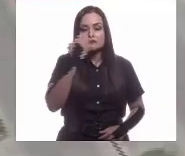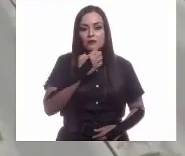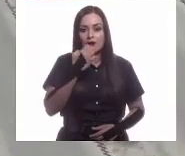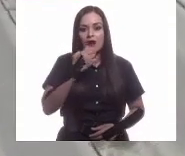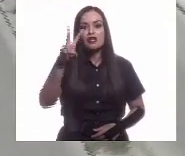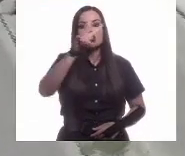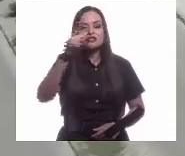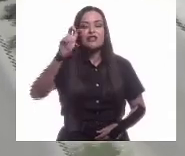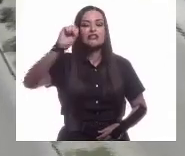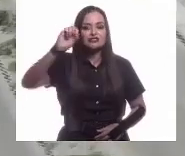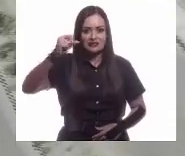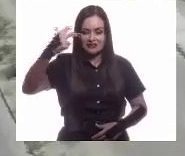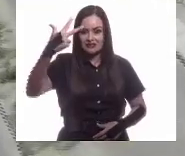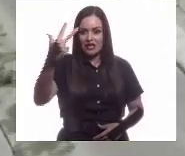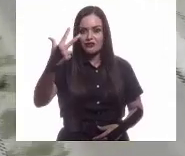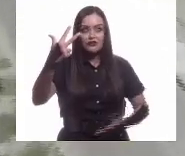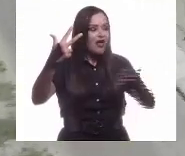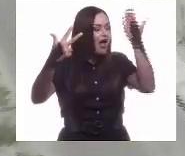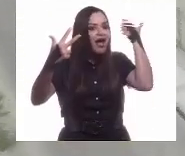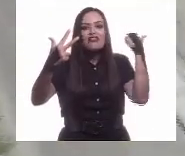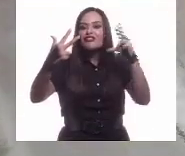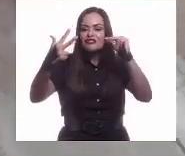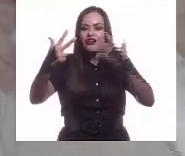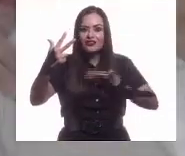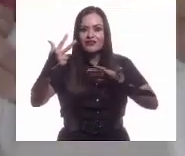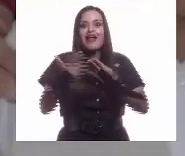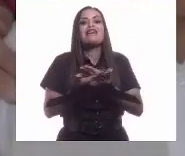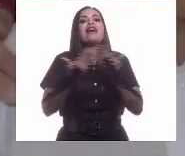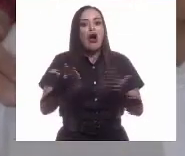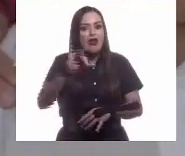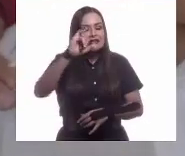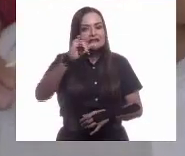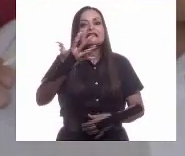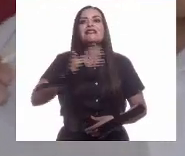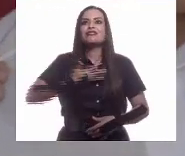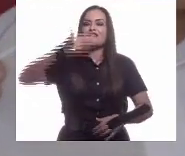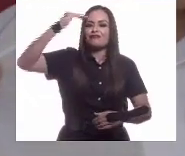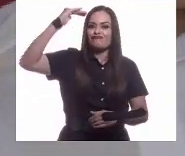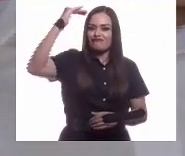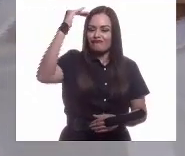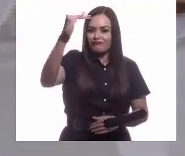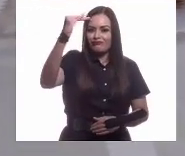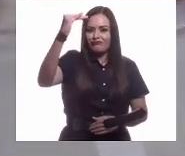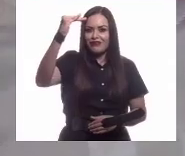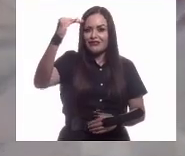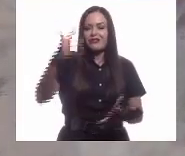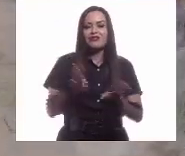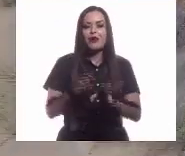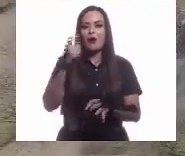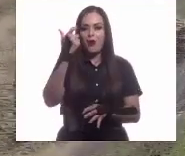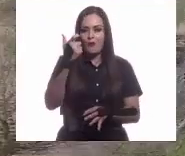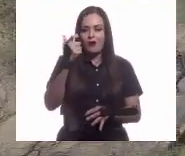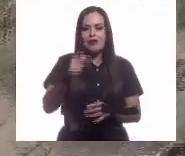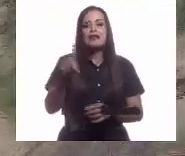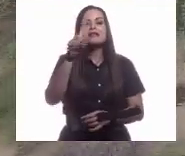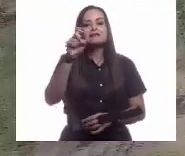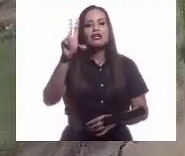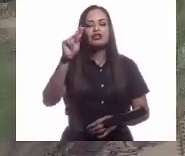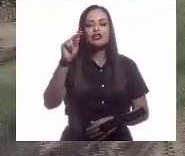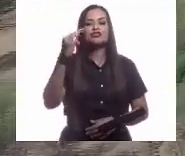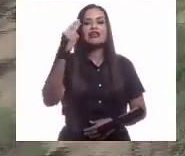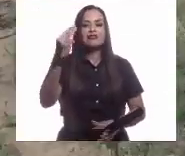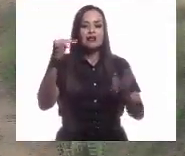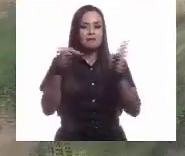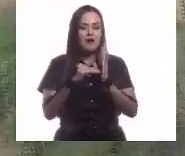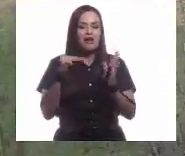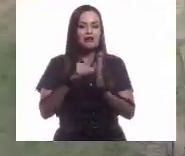268 escuelas que no tenían, cuentan ya con una techumbre, y lograrlo implicó una inversión de 183 millones